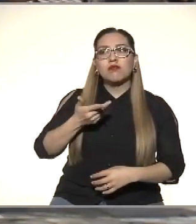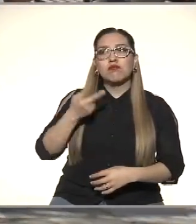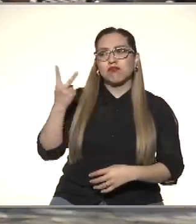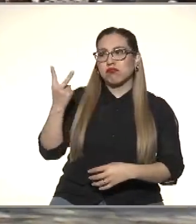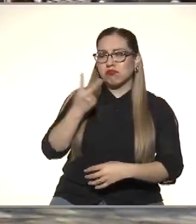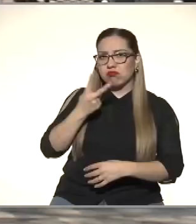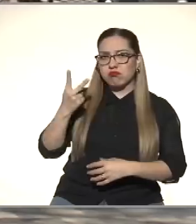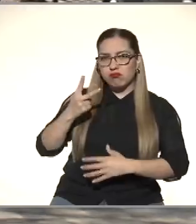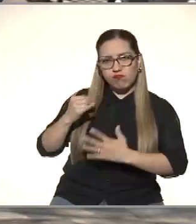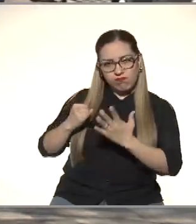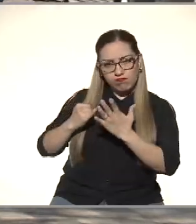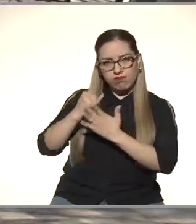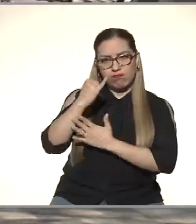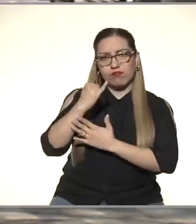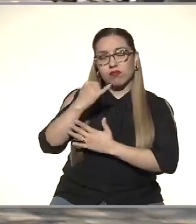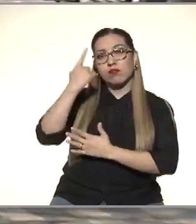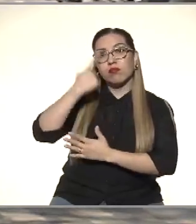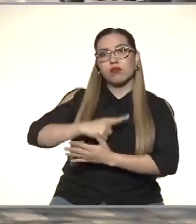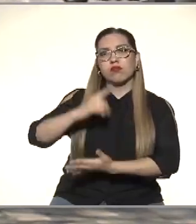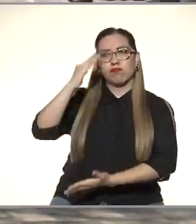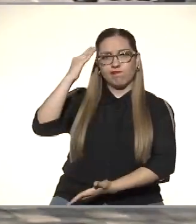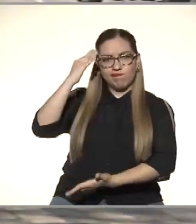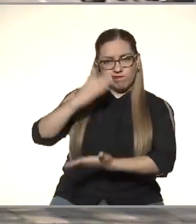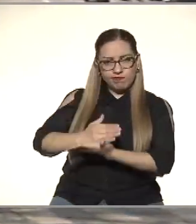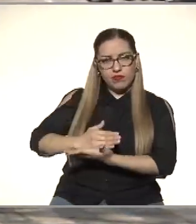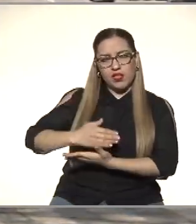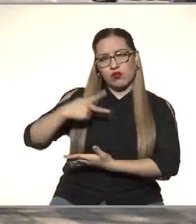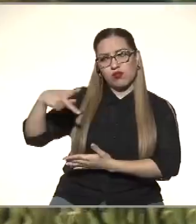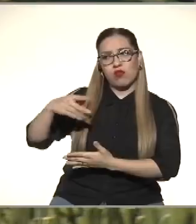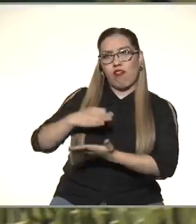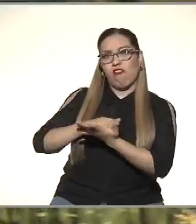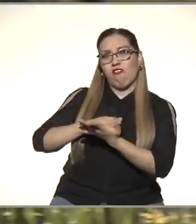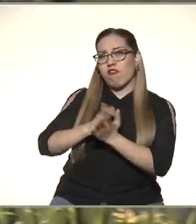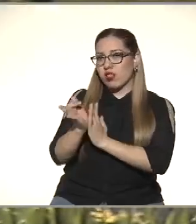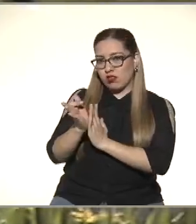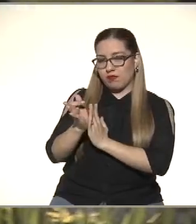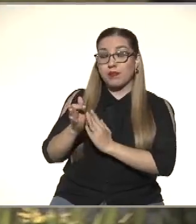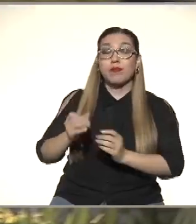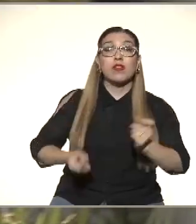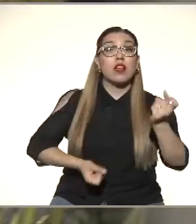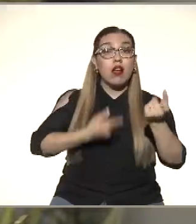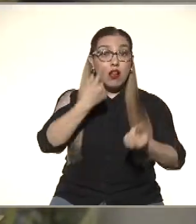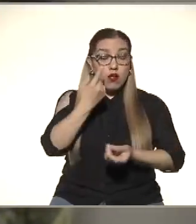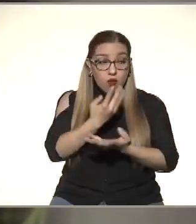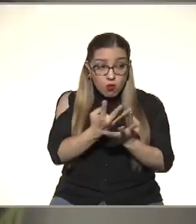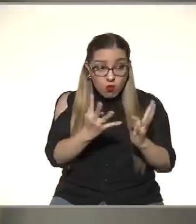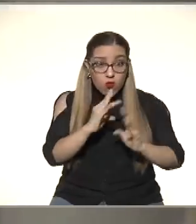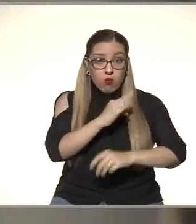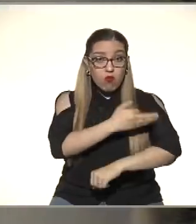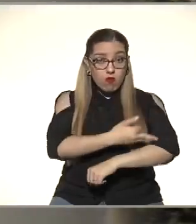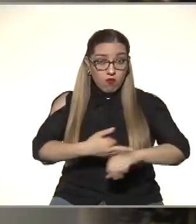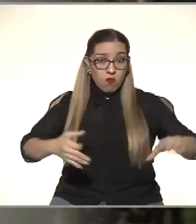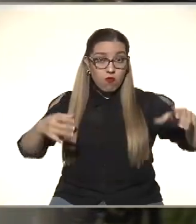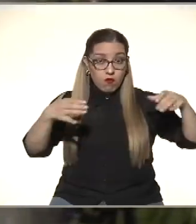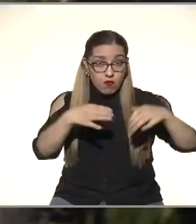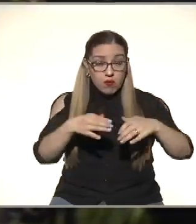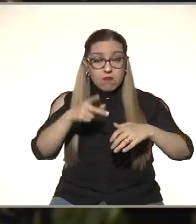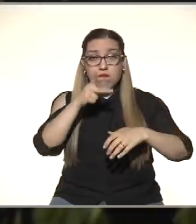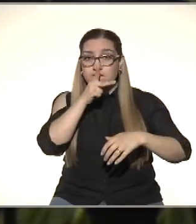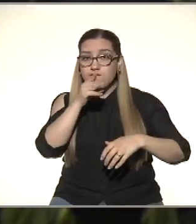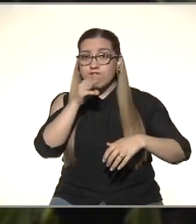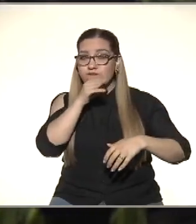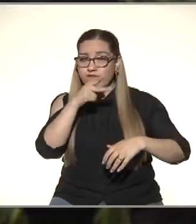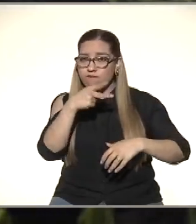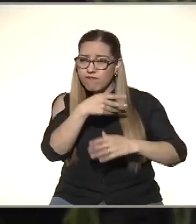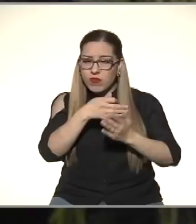de poner un hasta aquí a las infidelidades de la pareja. Hay familias donde la infidelidad de los padres se ha convertido en una